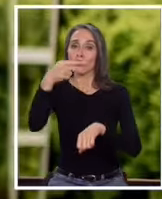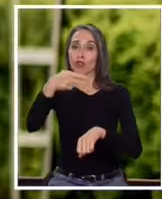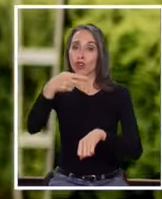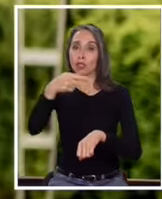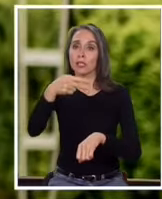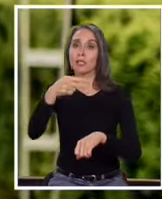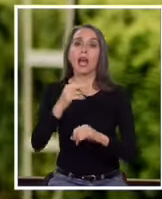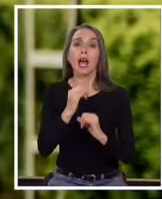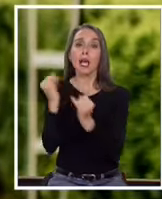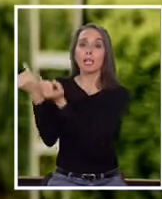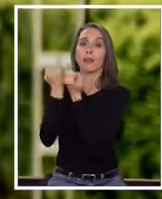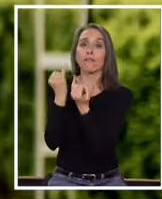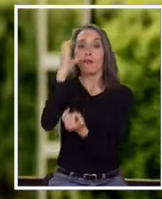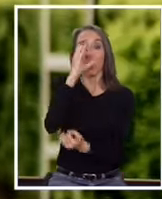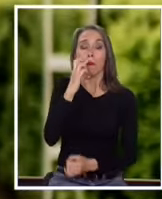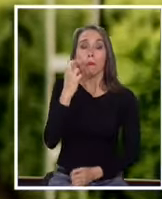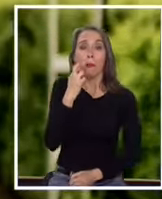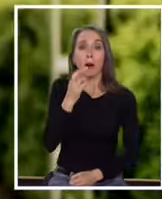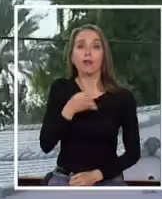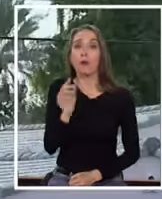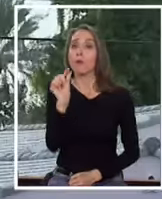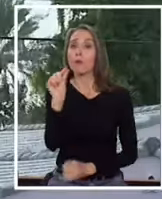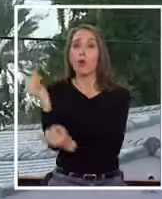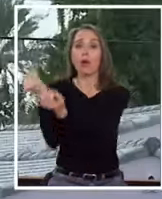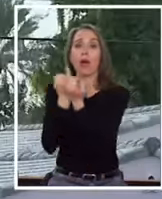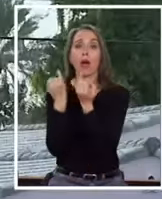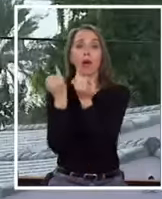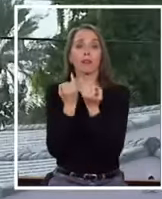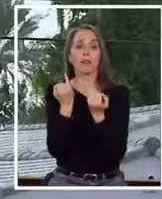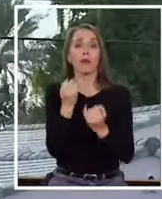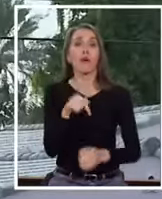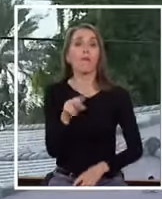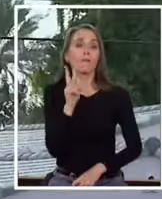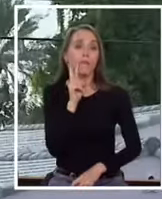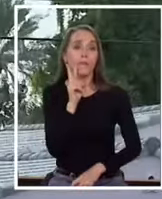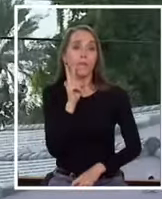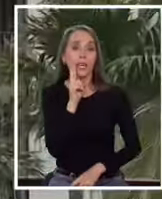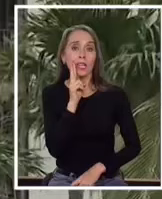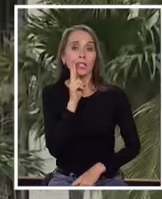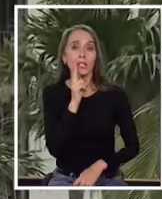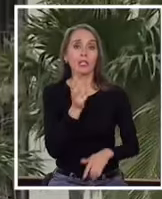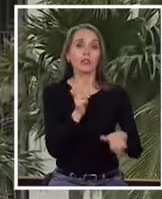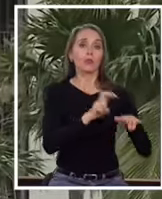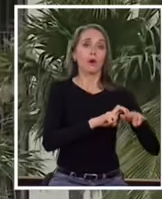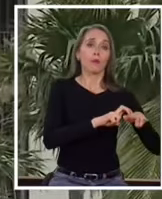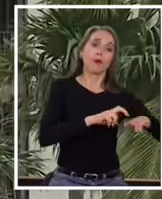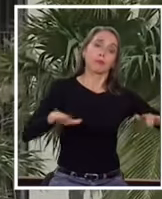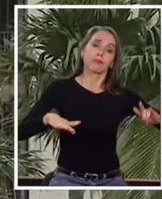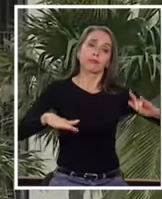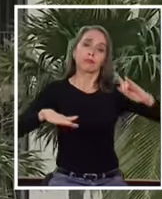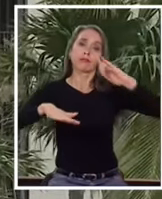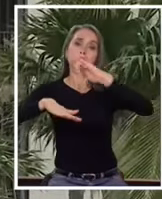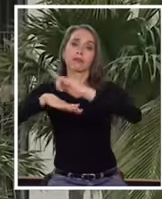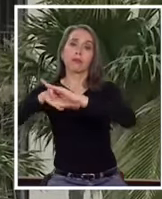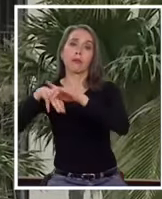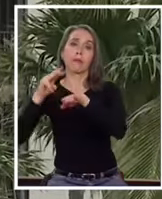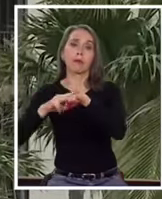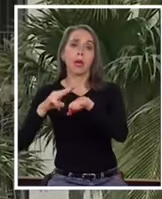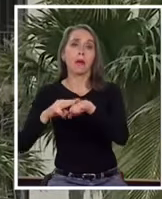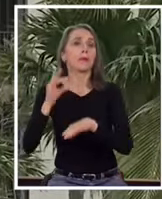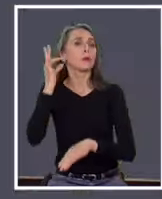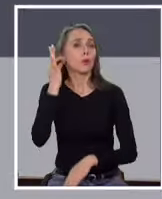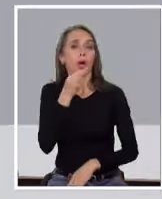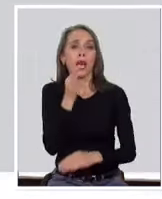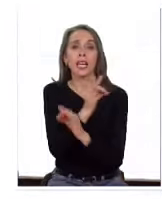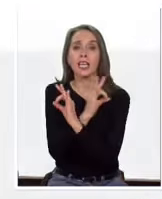información sobre la búsqueda de su padre sigue siendo escasa y durante este viernes se embarcó en un vuelo con dirección a Miami.